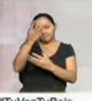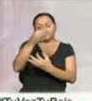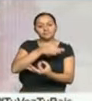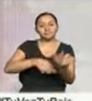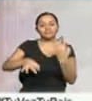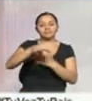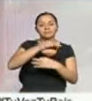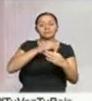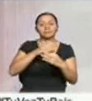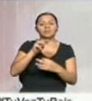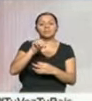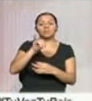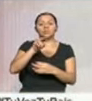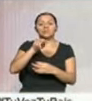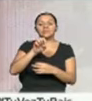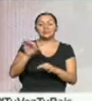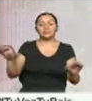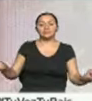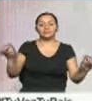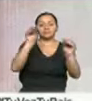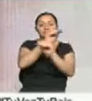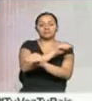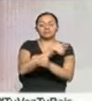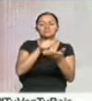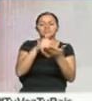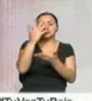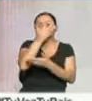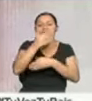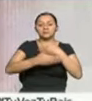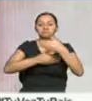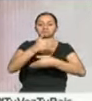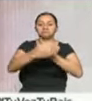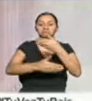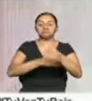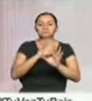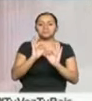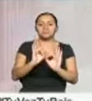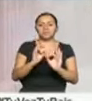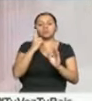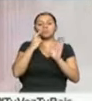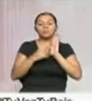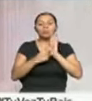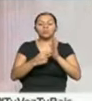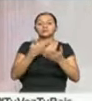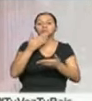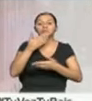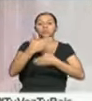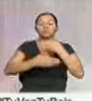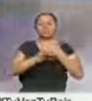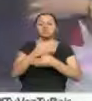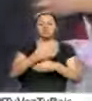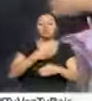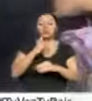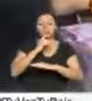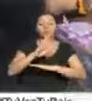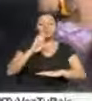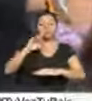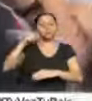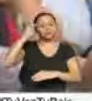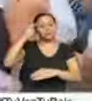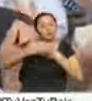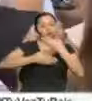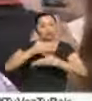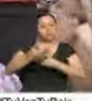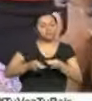de la isla de Muisne en la provincia de Esmeraldas avanza a paso firme. Una muestra de ello es el compromiso del gobierno nacional de